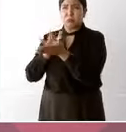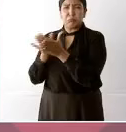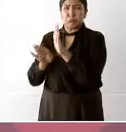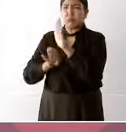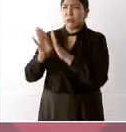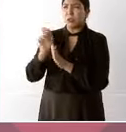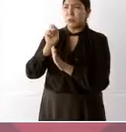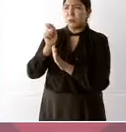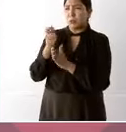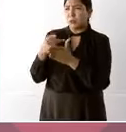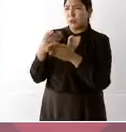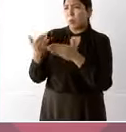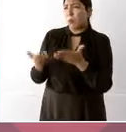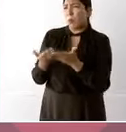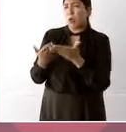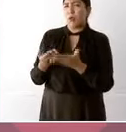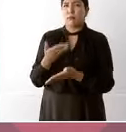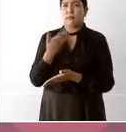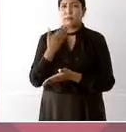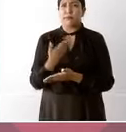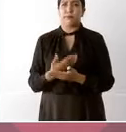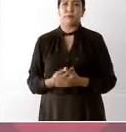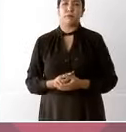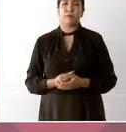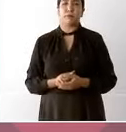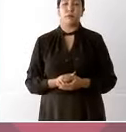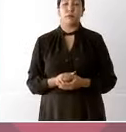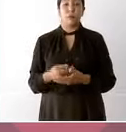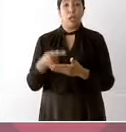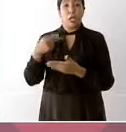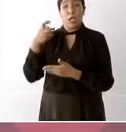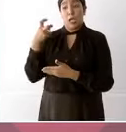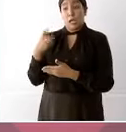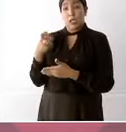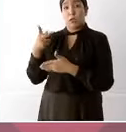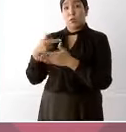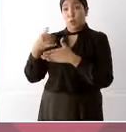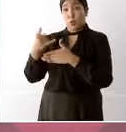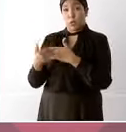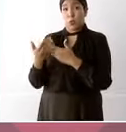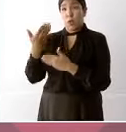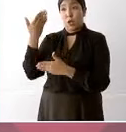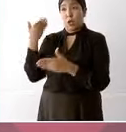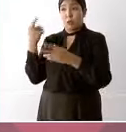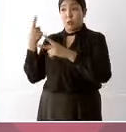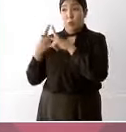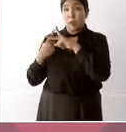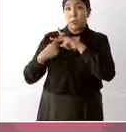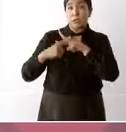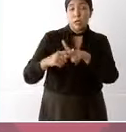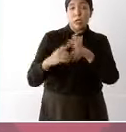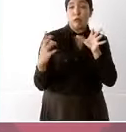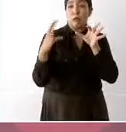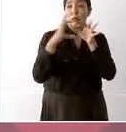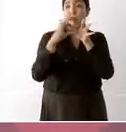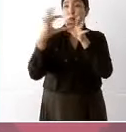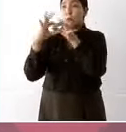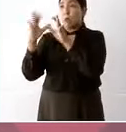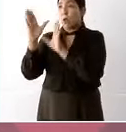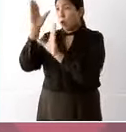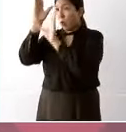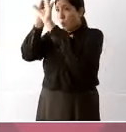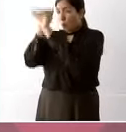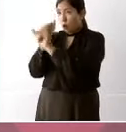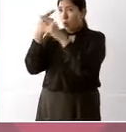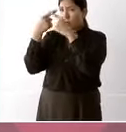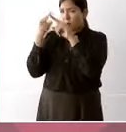Desde el inicio del proyecto, el Corredor Interoceánico realizó las gestiones de coordinación con la CONAGUA, la CFE, con Comunicaciones